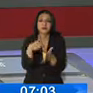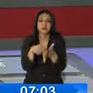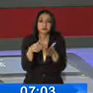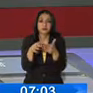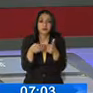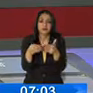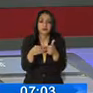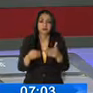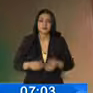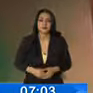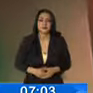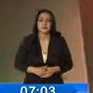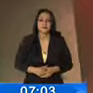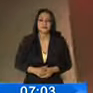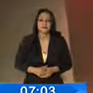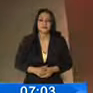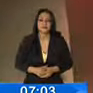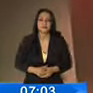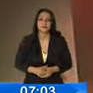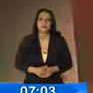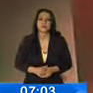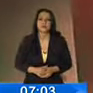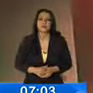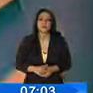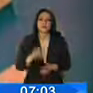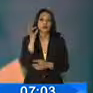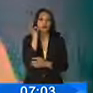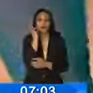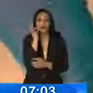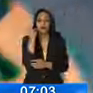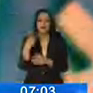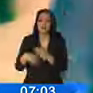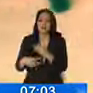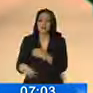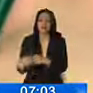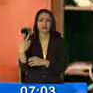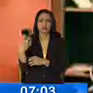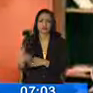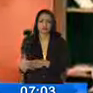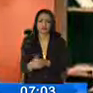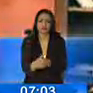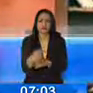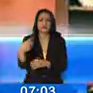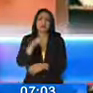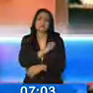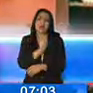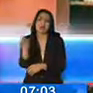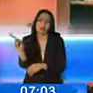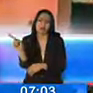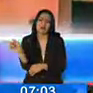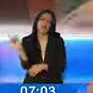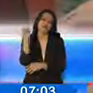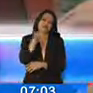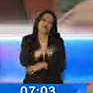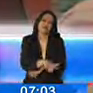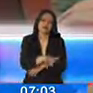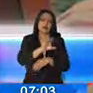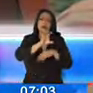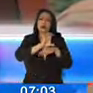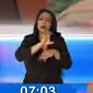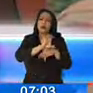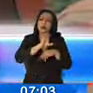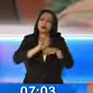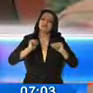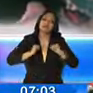$15,000. Llegó desde España junto a sus dos hijos menores de edad. La idea era pasar unas vacaciones en casa de